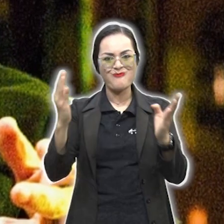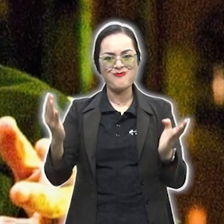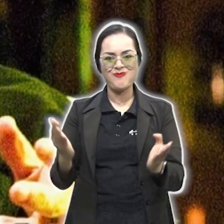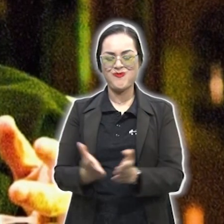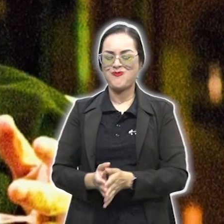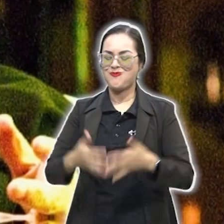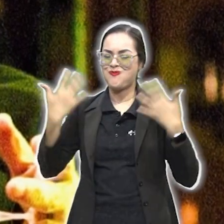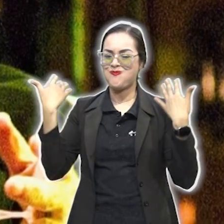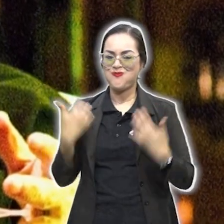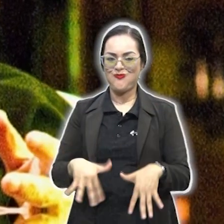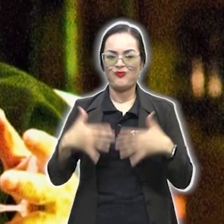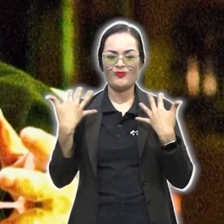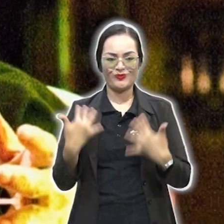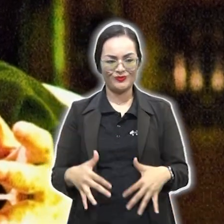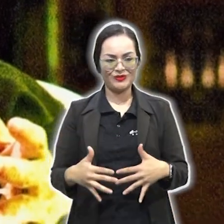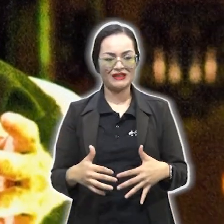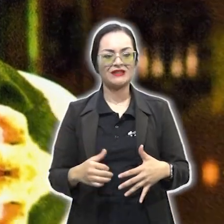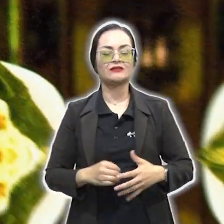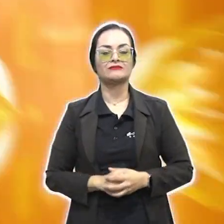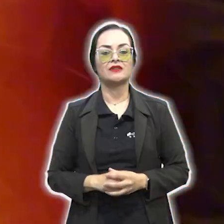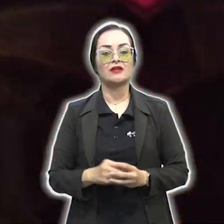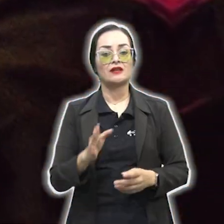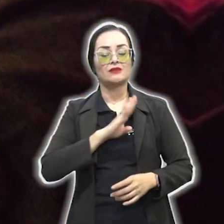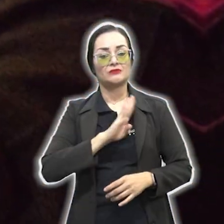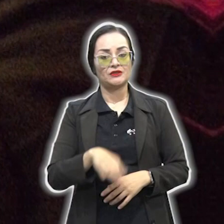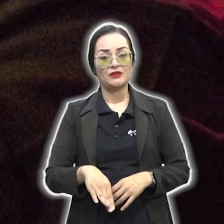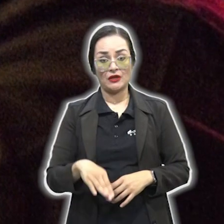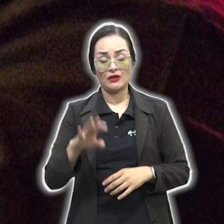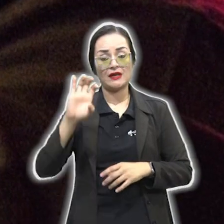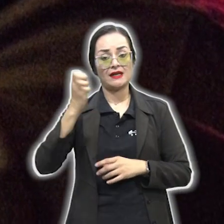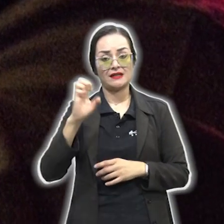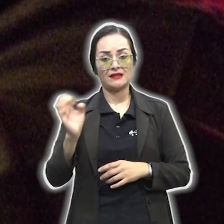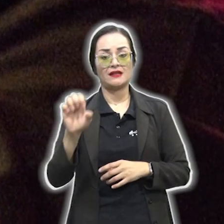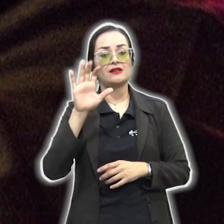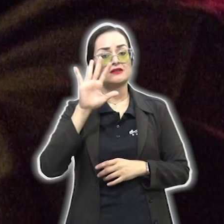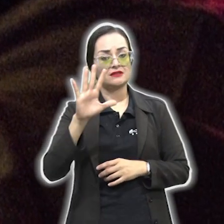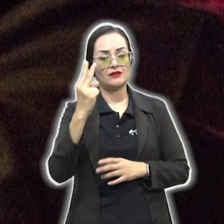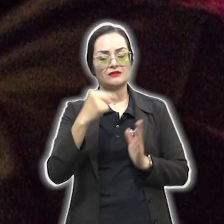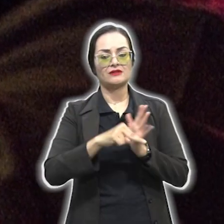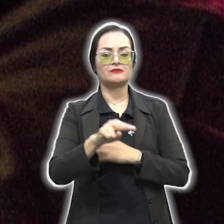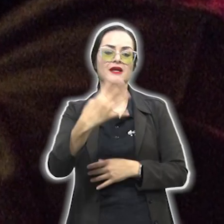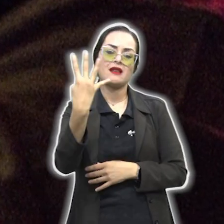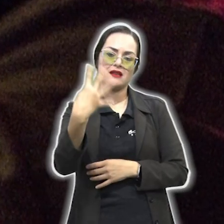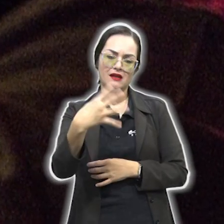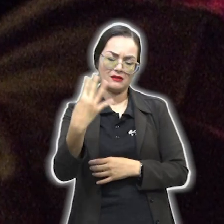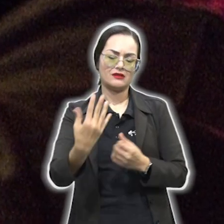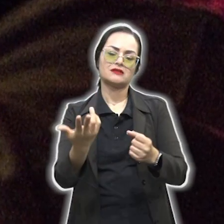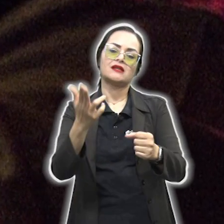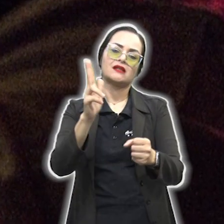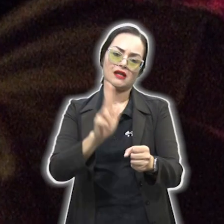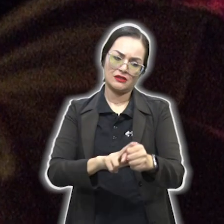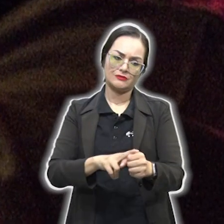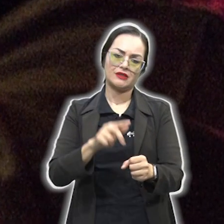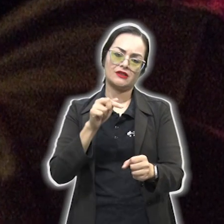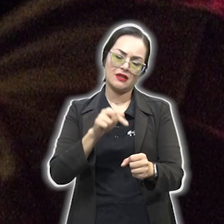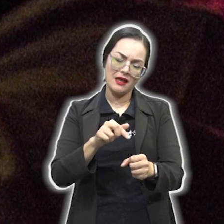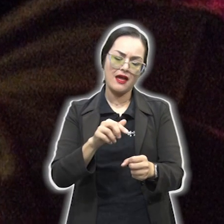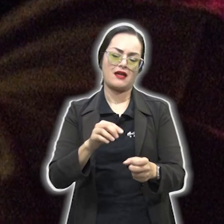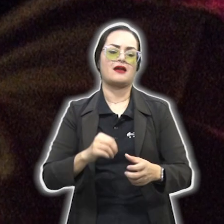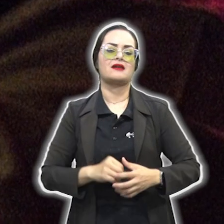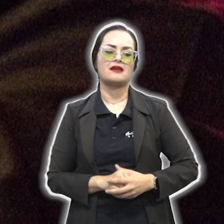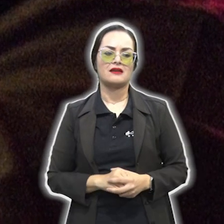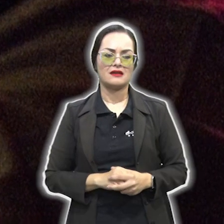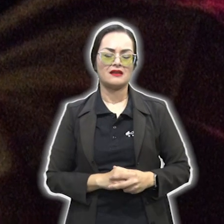El Pequeño Gigante de la Canción. Ned murió el 5 de enero de 2014 en el hospital, donde se encontraba ingresado